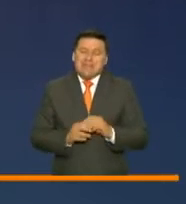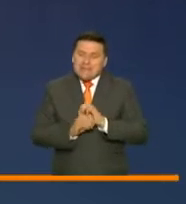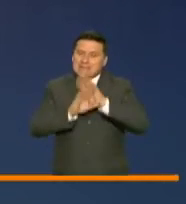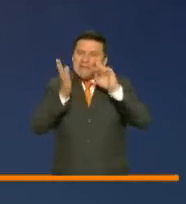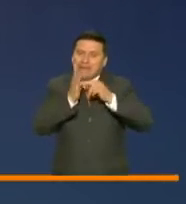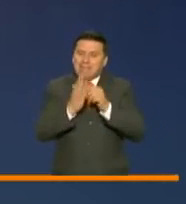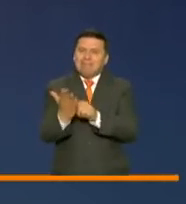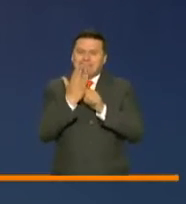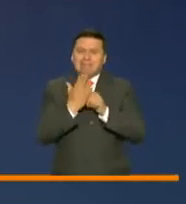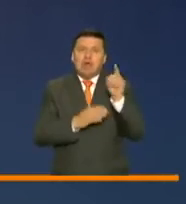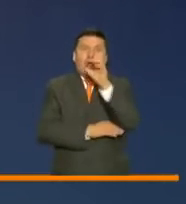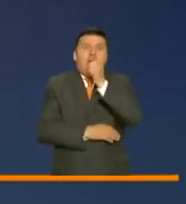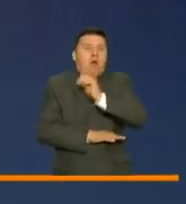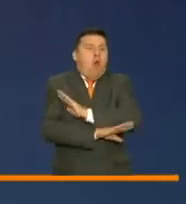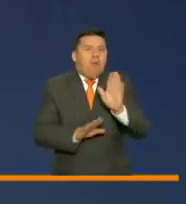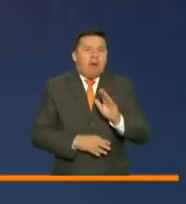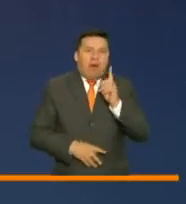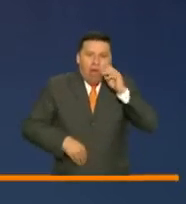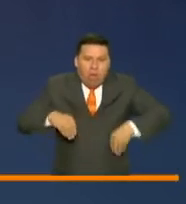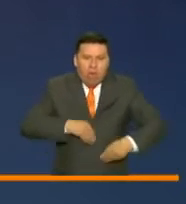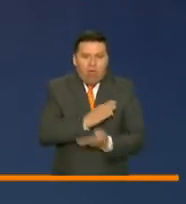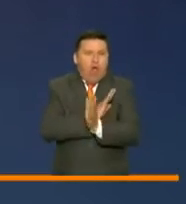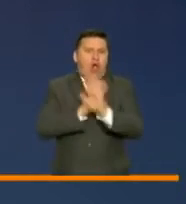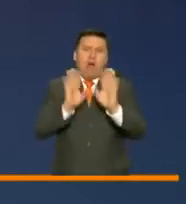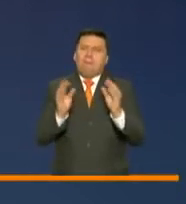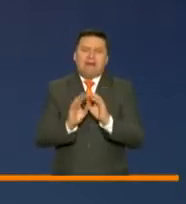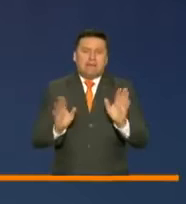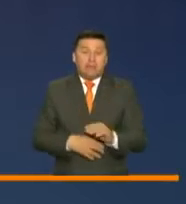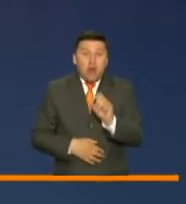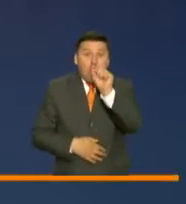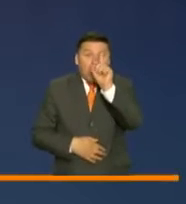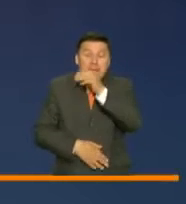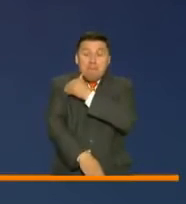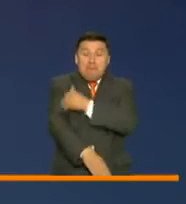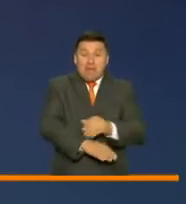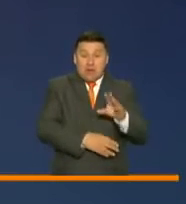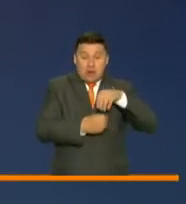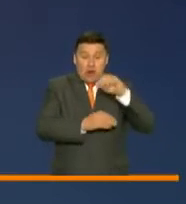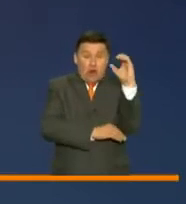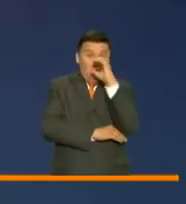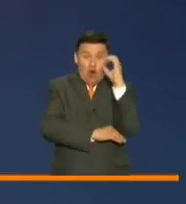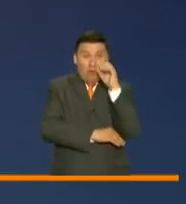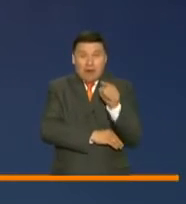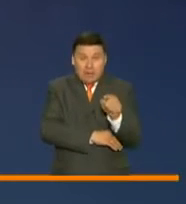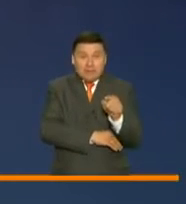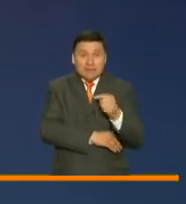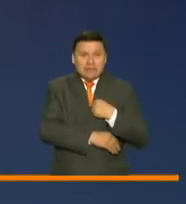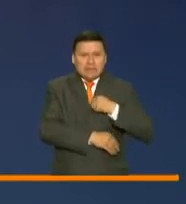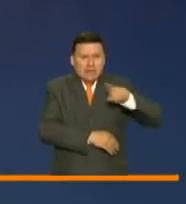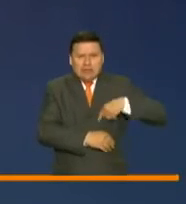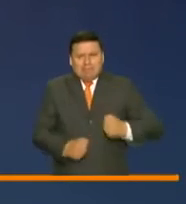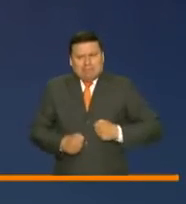no aguanta más corrupción estos 11 millones de colombianos que votamos que salimos a las urnas